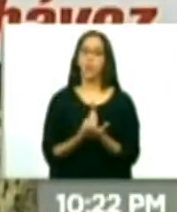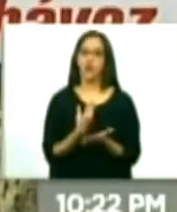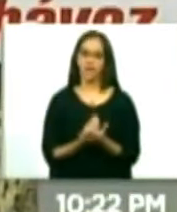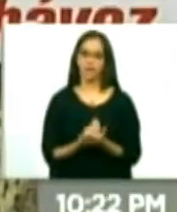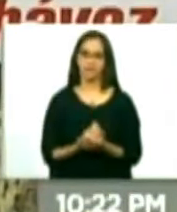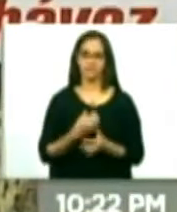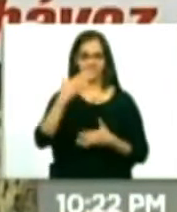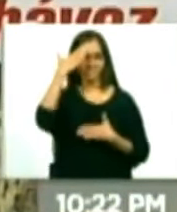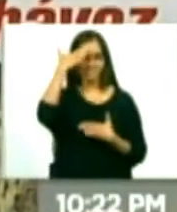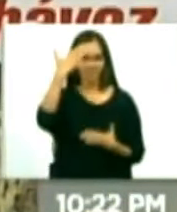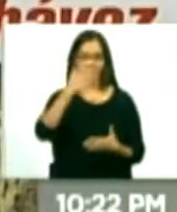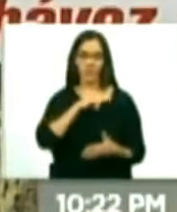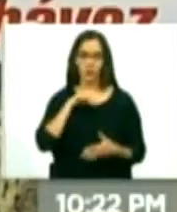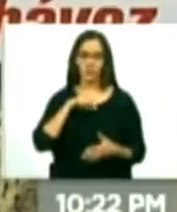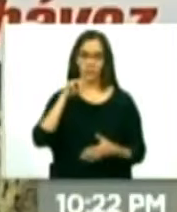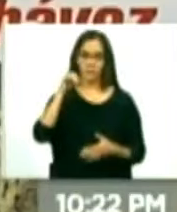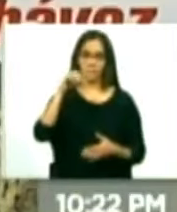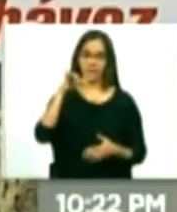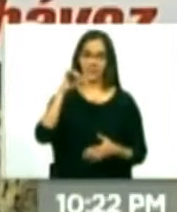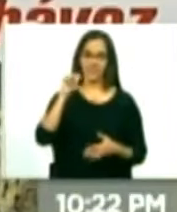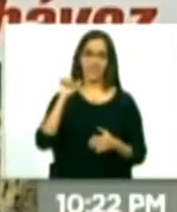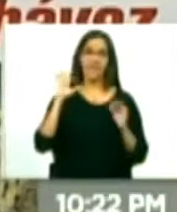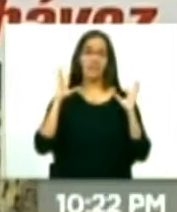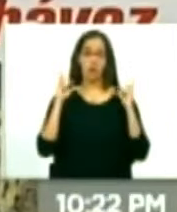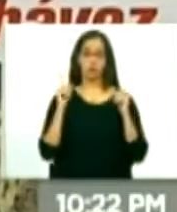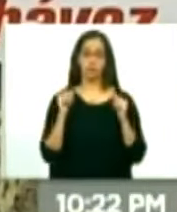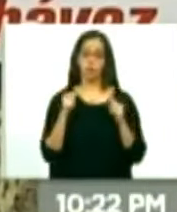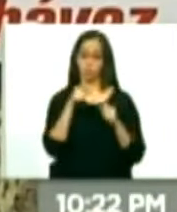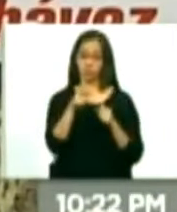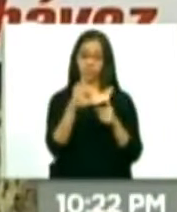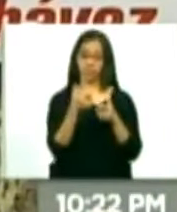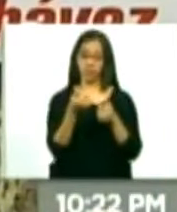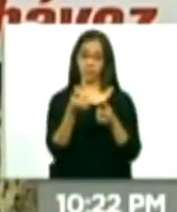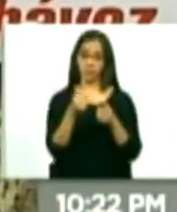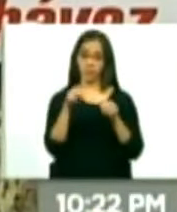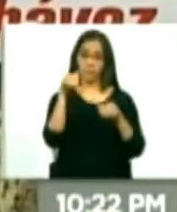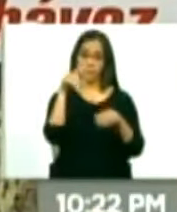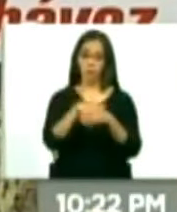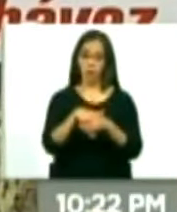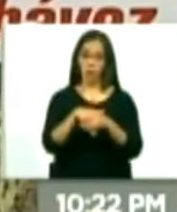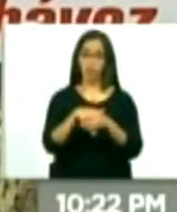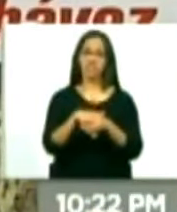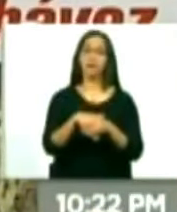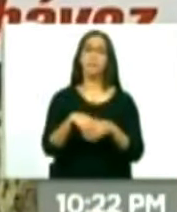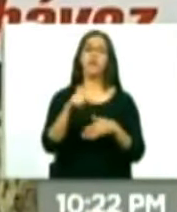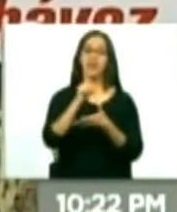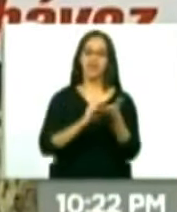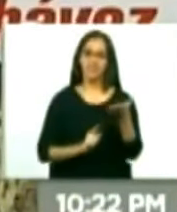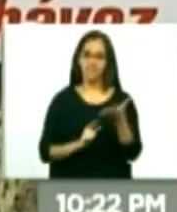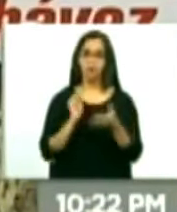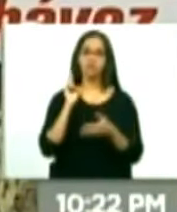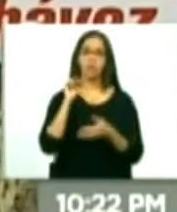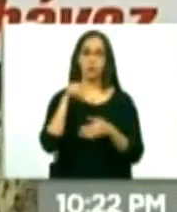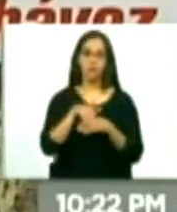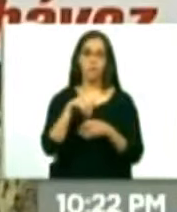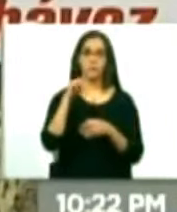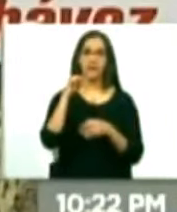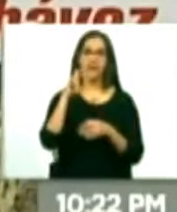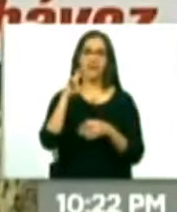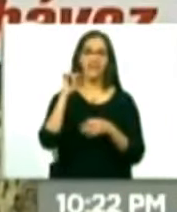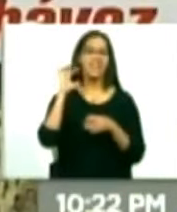Manda saludos a nuestra María León. Cuando usted vote por la lista, usted está votando por María León. María es,